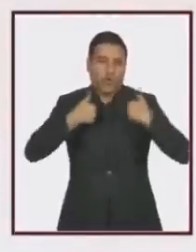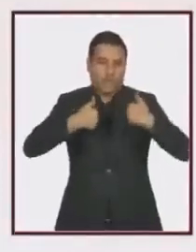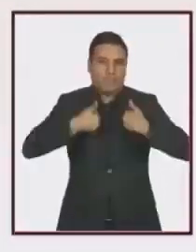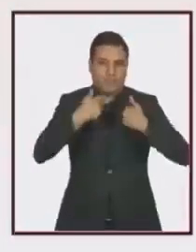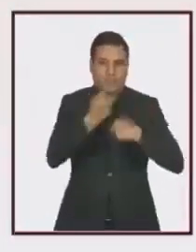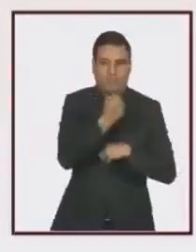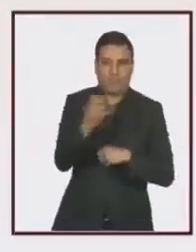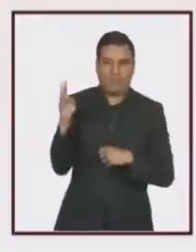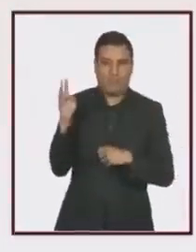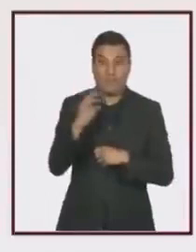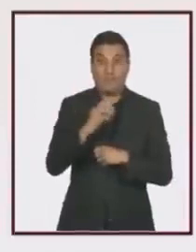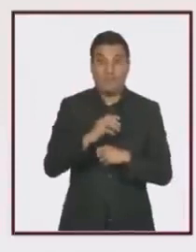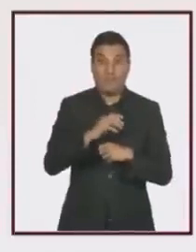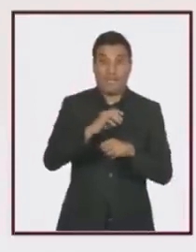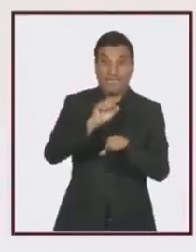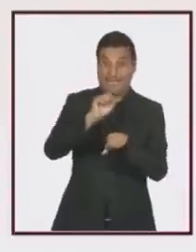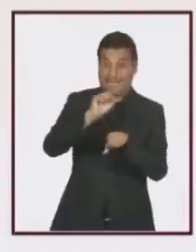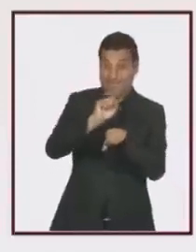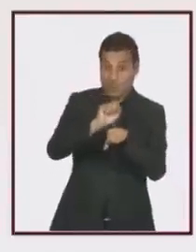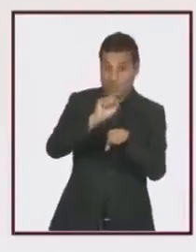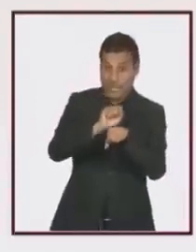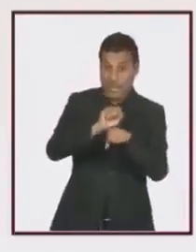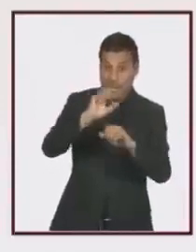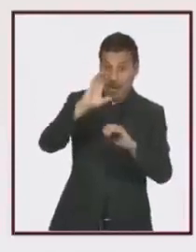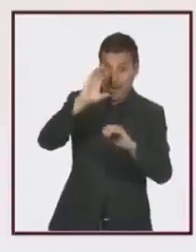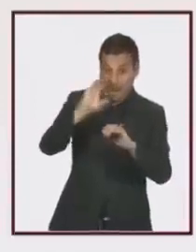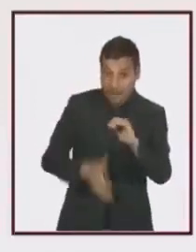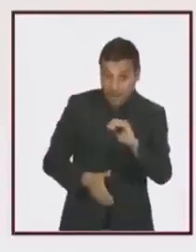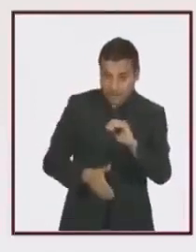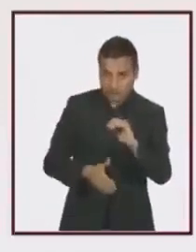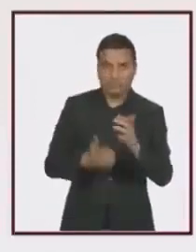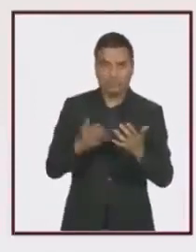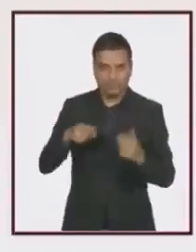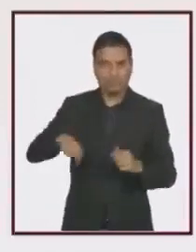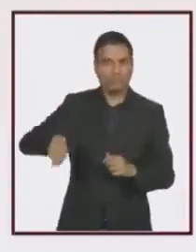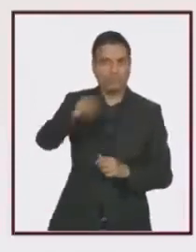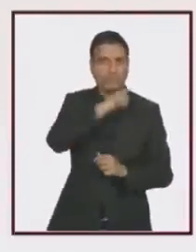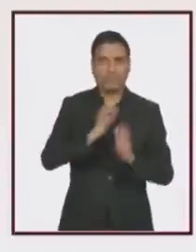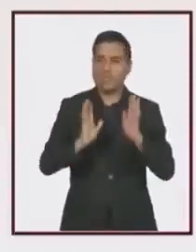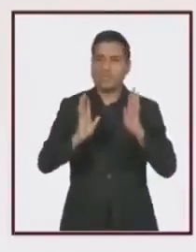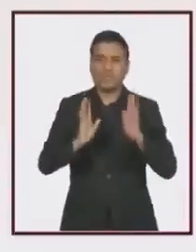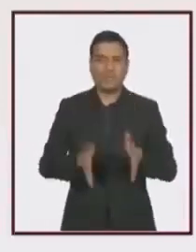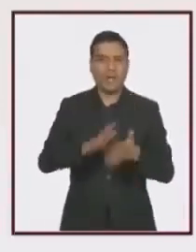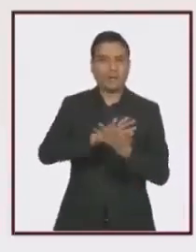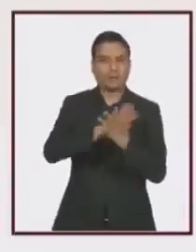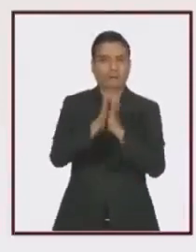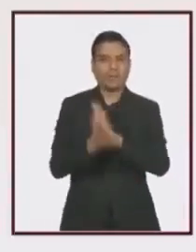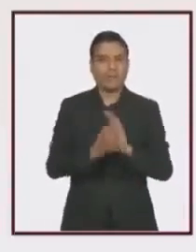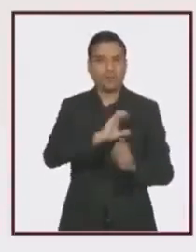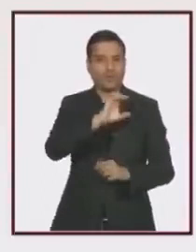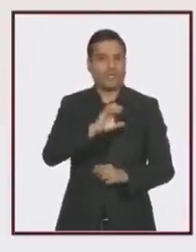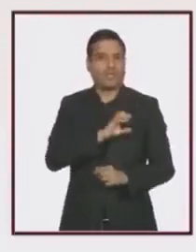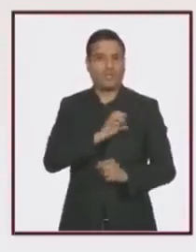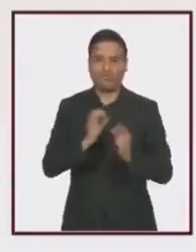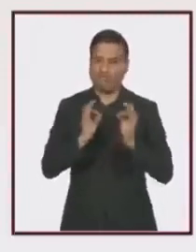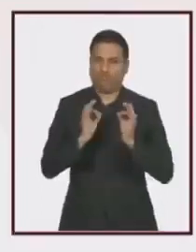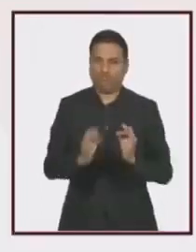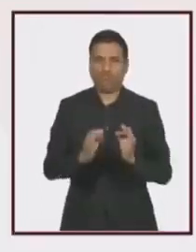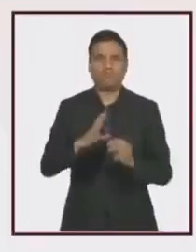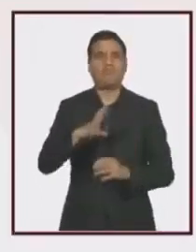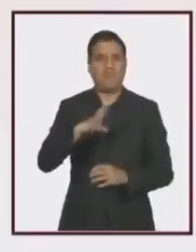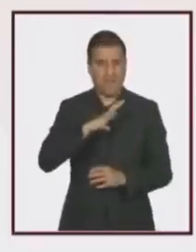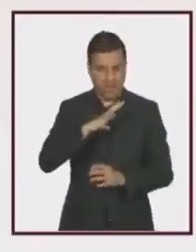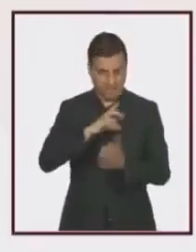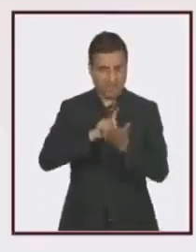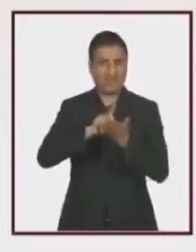de la educación básica se puedan reconocer como ciudadanas y ciudadanos que tienen derecho a ejercer una vida